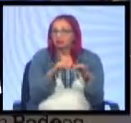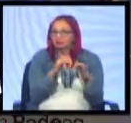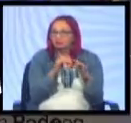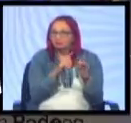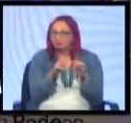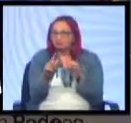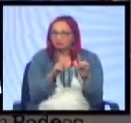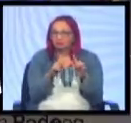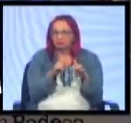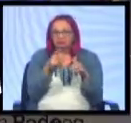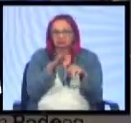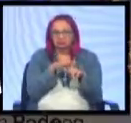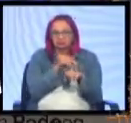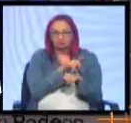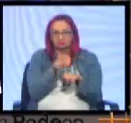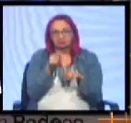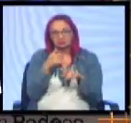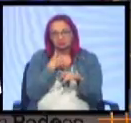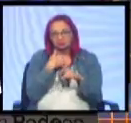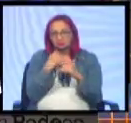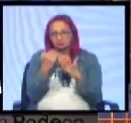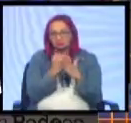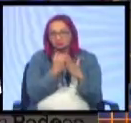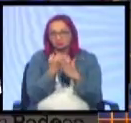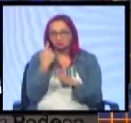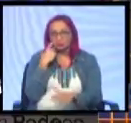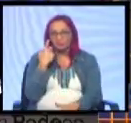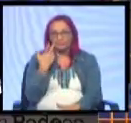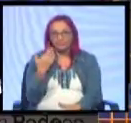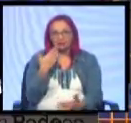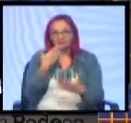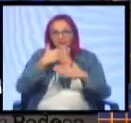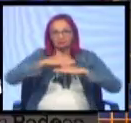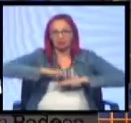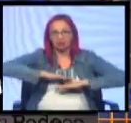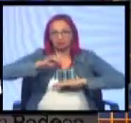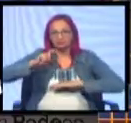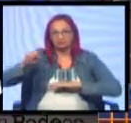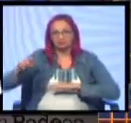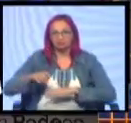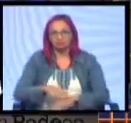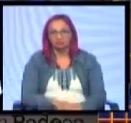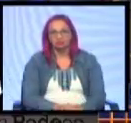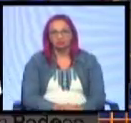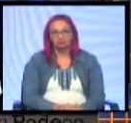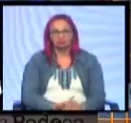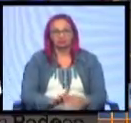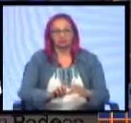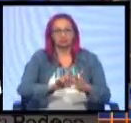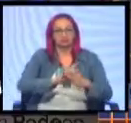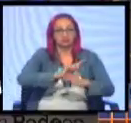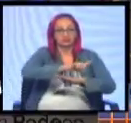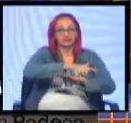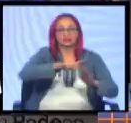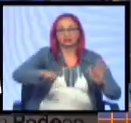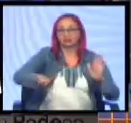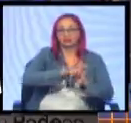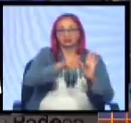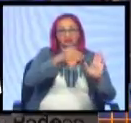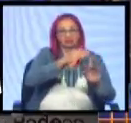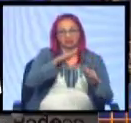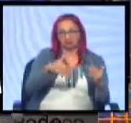libre, que les permitiría a ustedes tener recursos para llenar las necesidades de la ellos. La lotería ilegal impacta todo y afecta